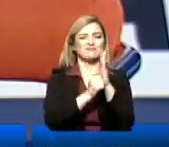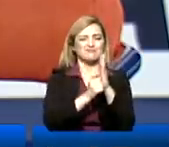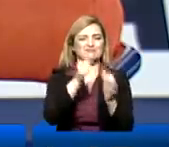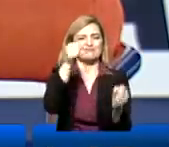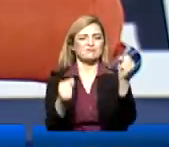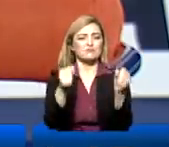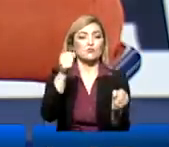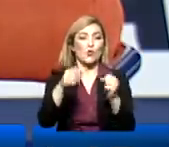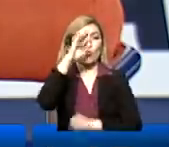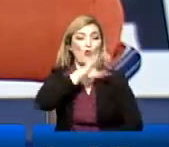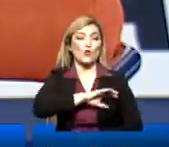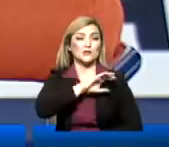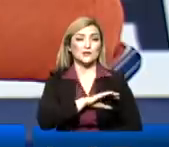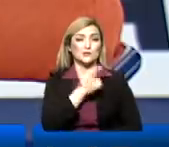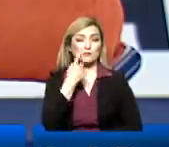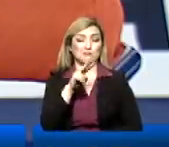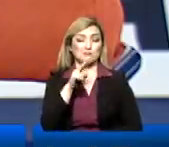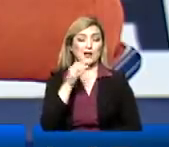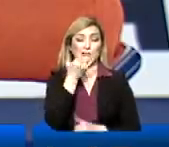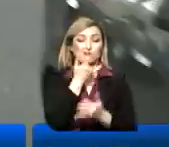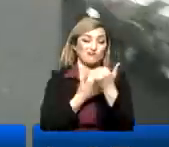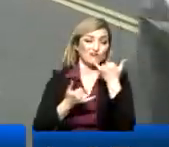Tránsito. Además, evidenciaron otras infracciones.